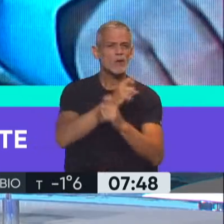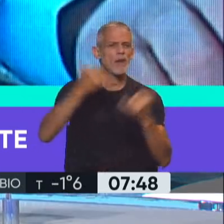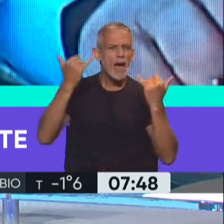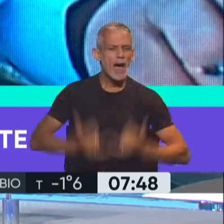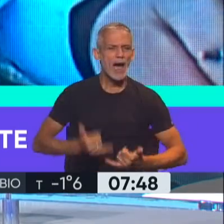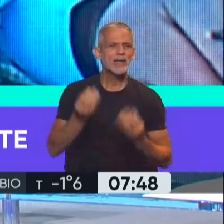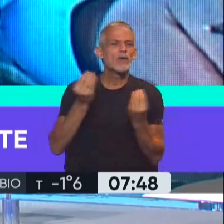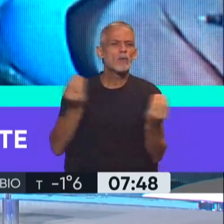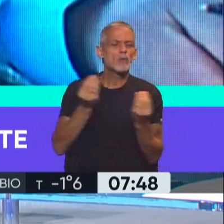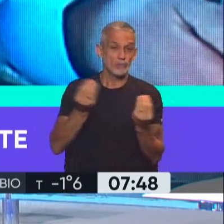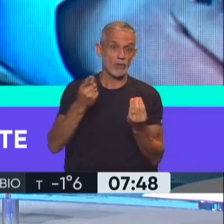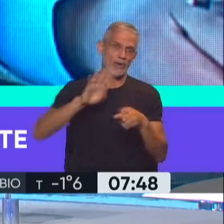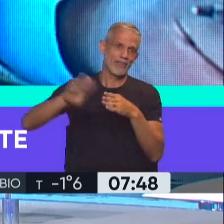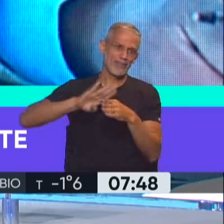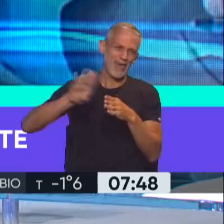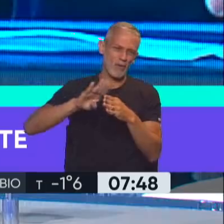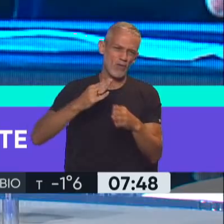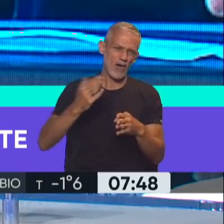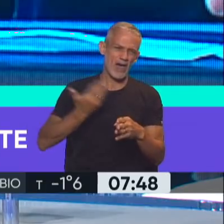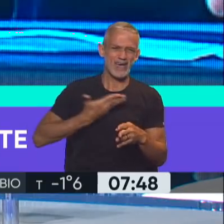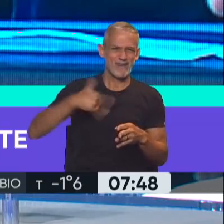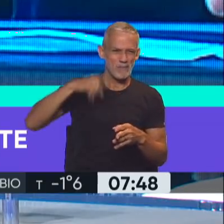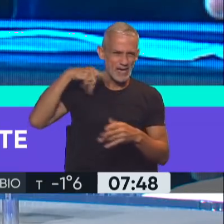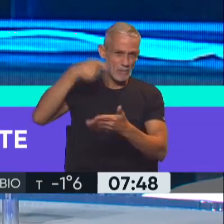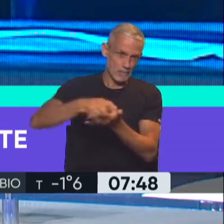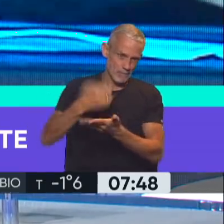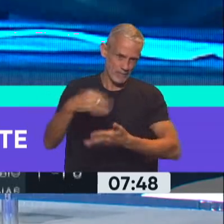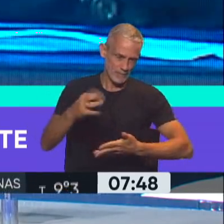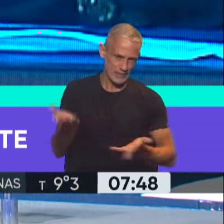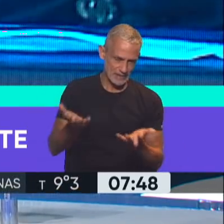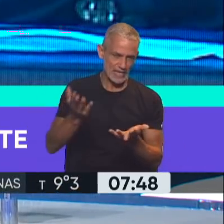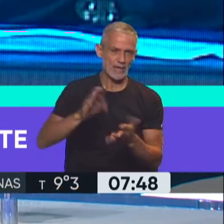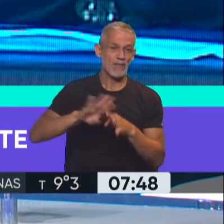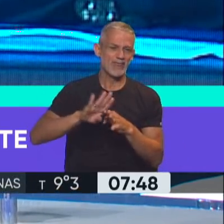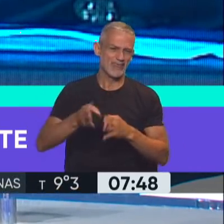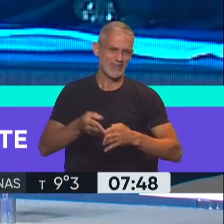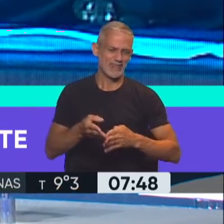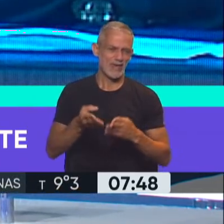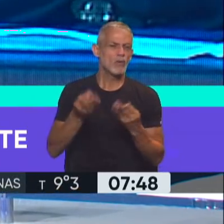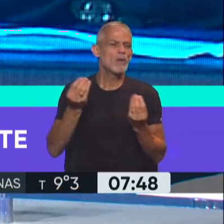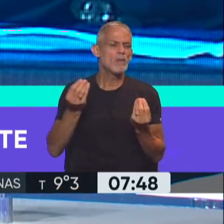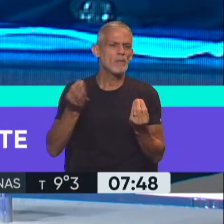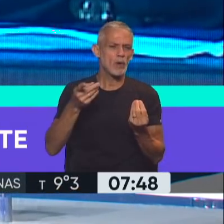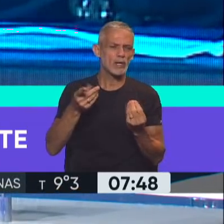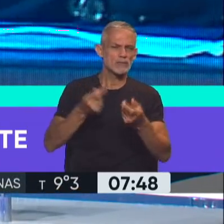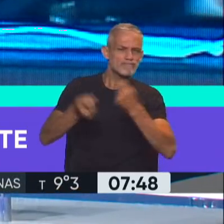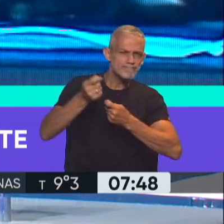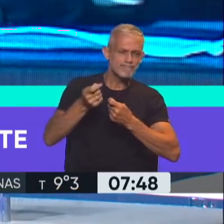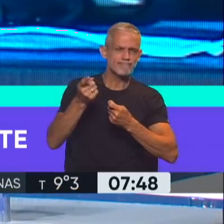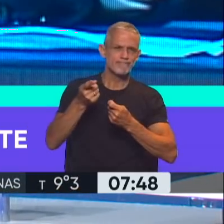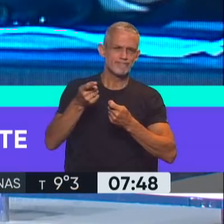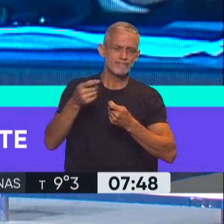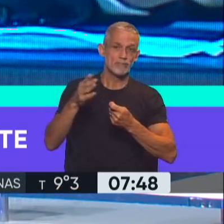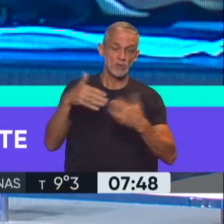significa la deuda externa con el fondo monetario de la república argentina sobre todo teniendo en cuenta que esta renegociación va a